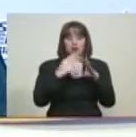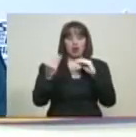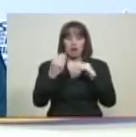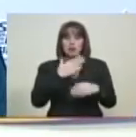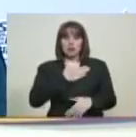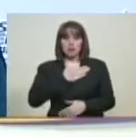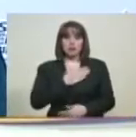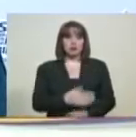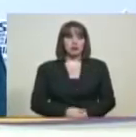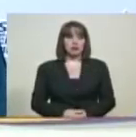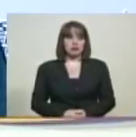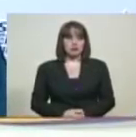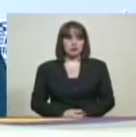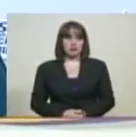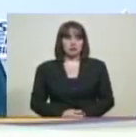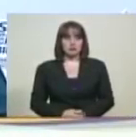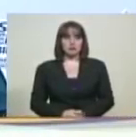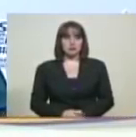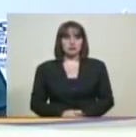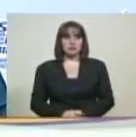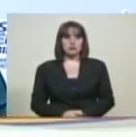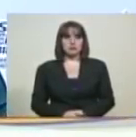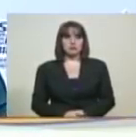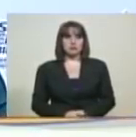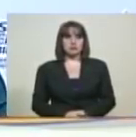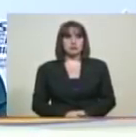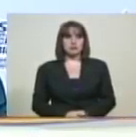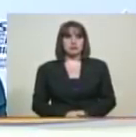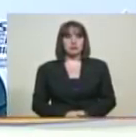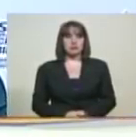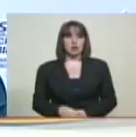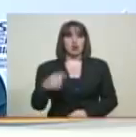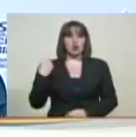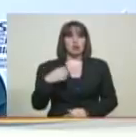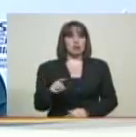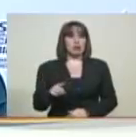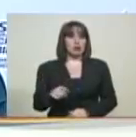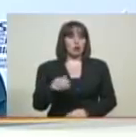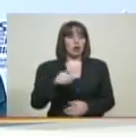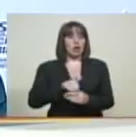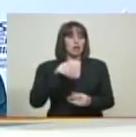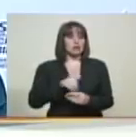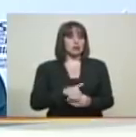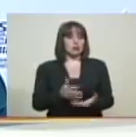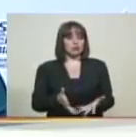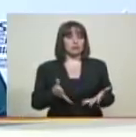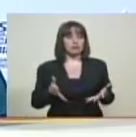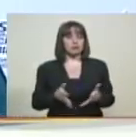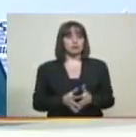pido perdón lo he obtenido en elecciones